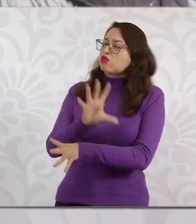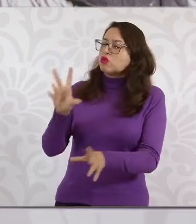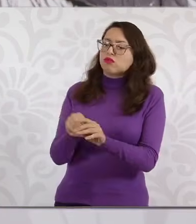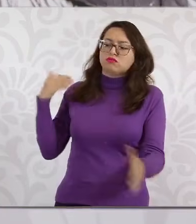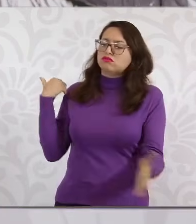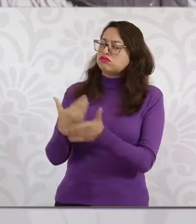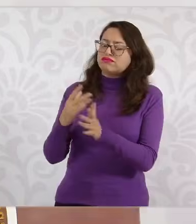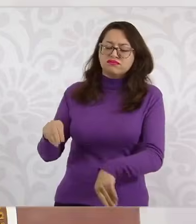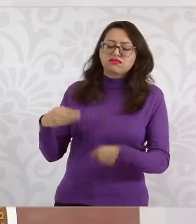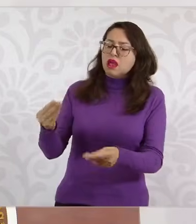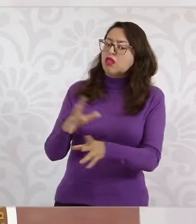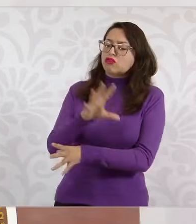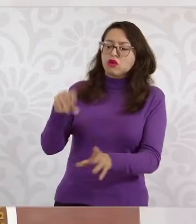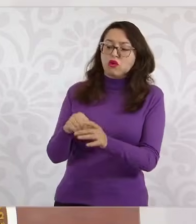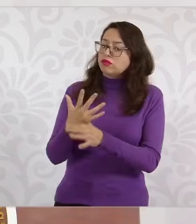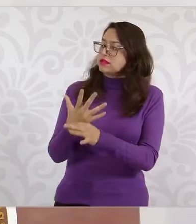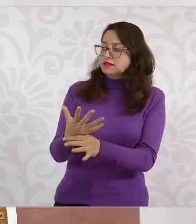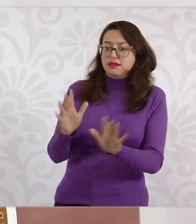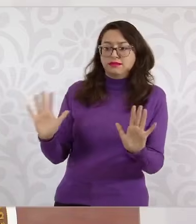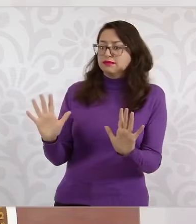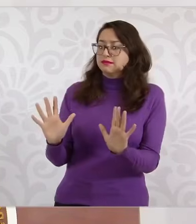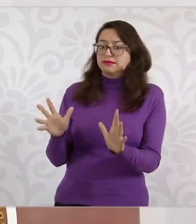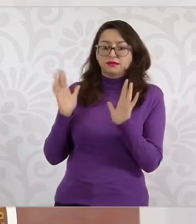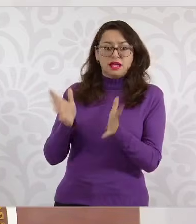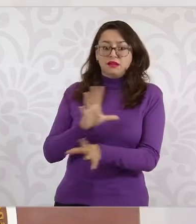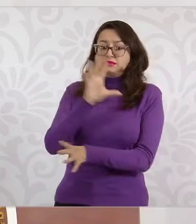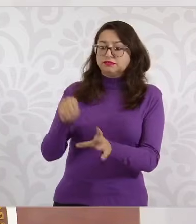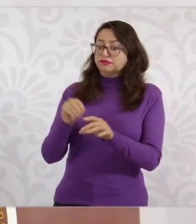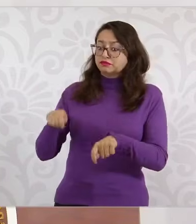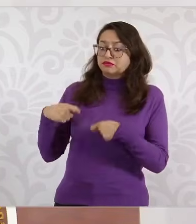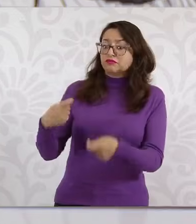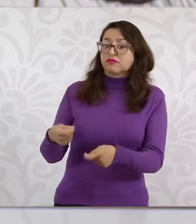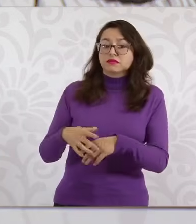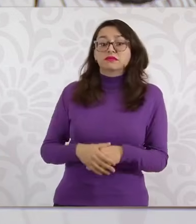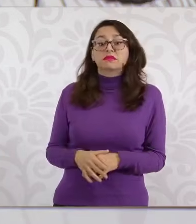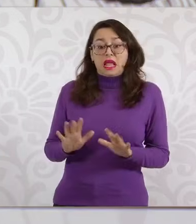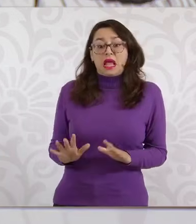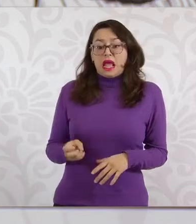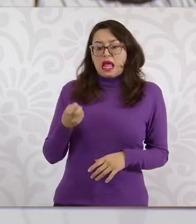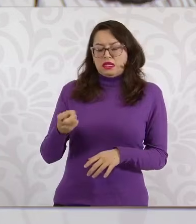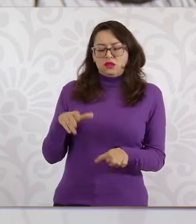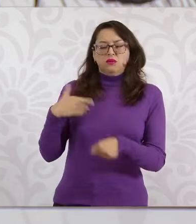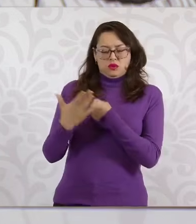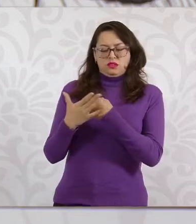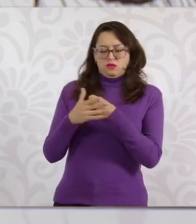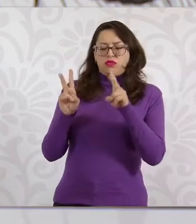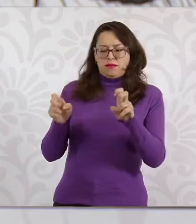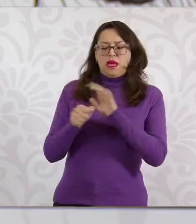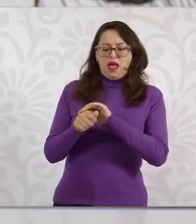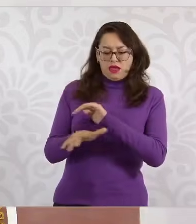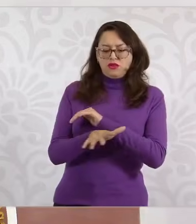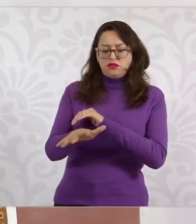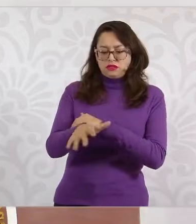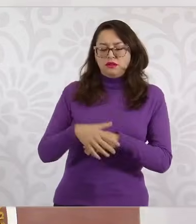hace tiempo, que todo se ha entregado. Ya hablaremos del caso Ayotzinapa. Esto tiene que